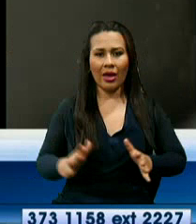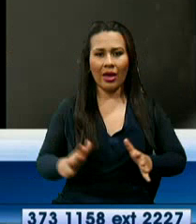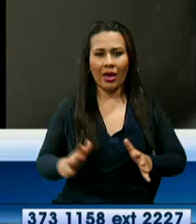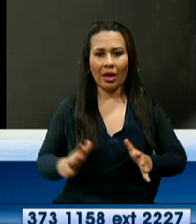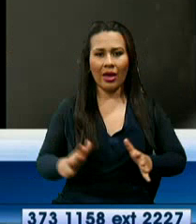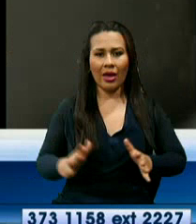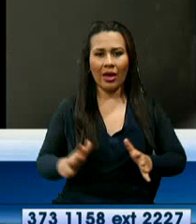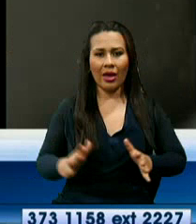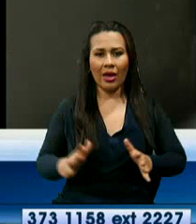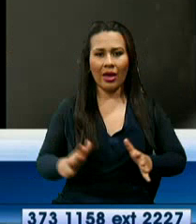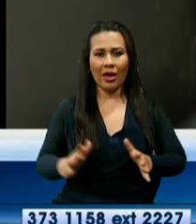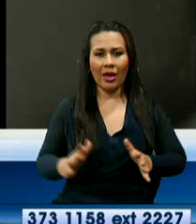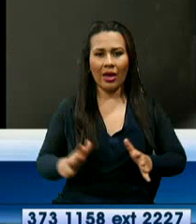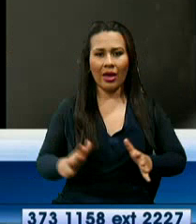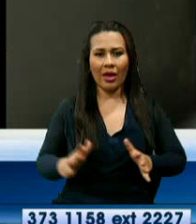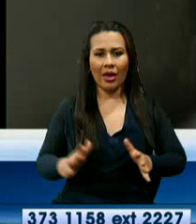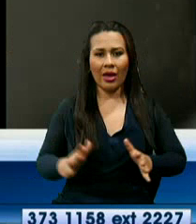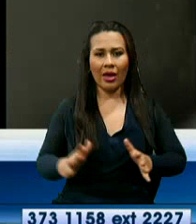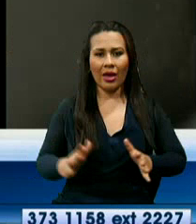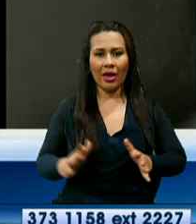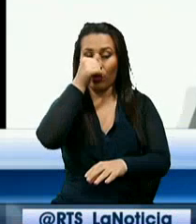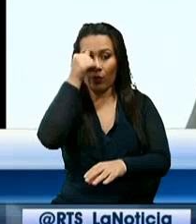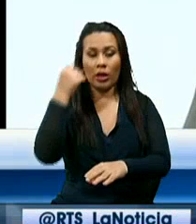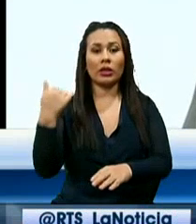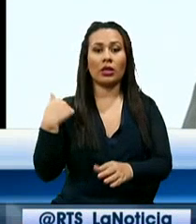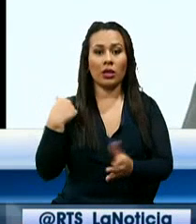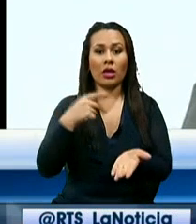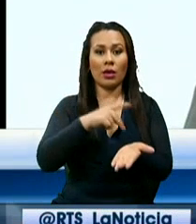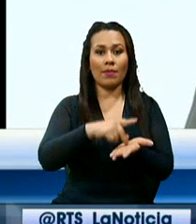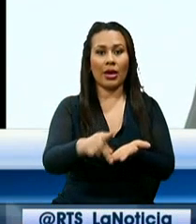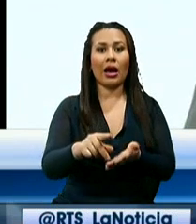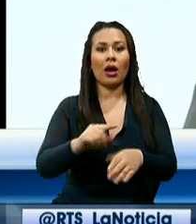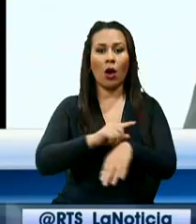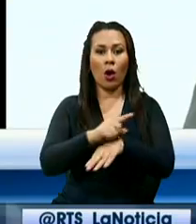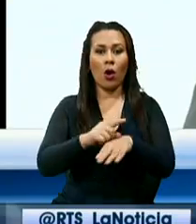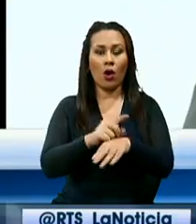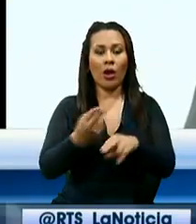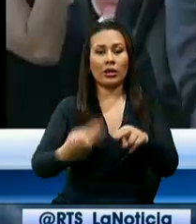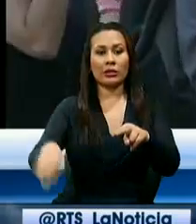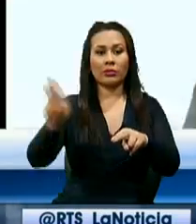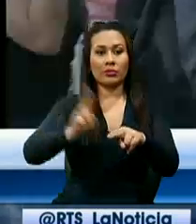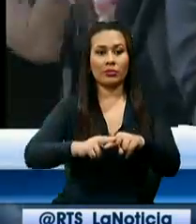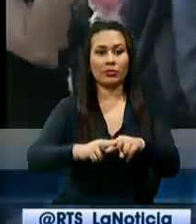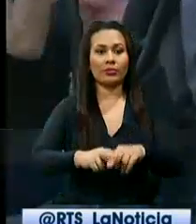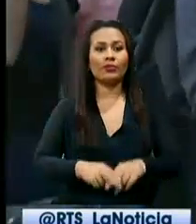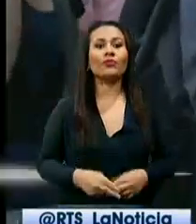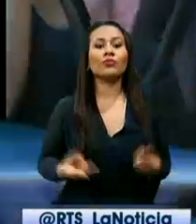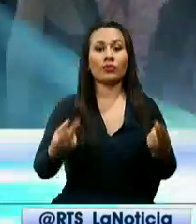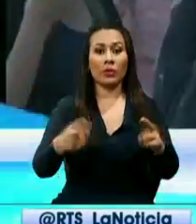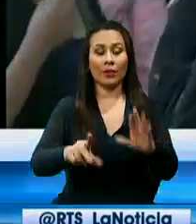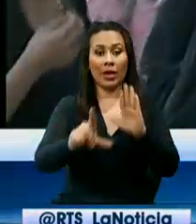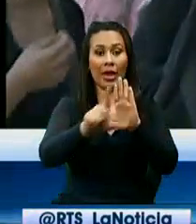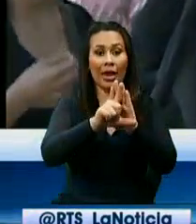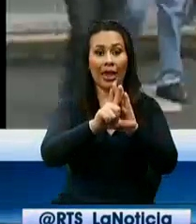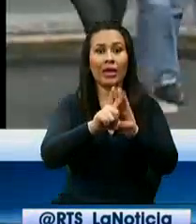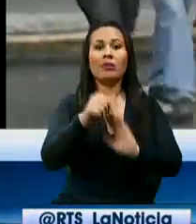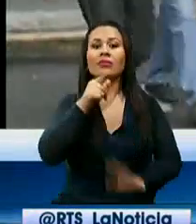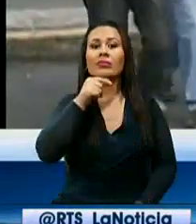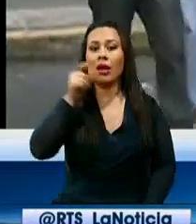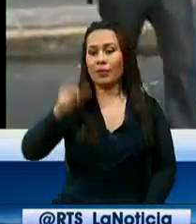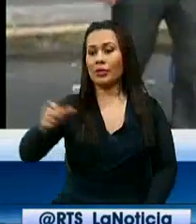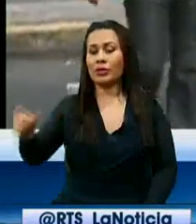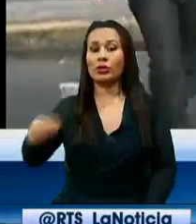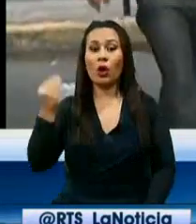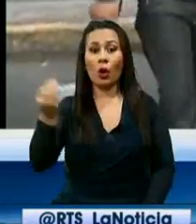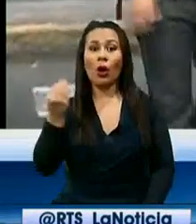o se trabaja, tendrá que aplicarse el pago de horas extraordinarias. En lo concerniente a la ley de pasantías, se intenta